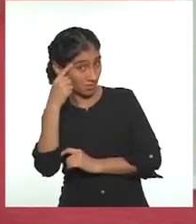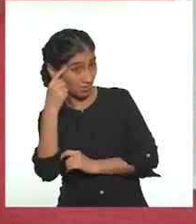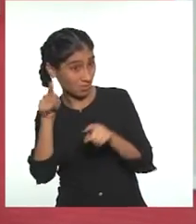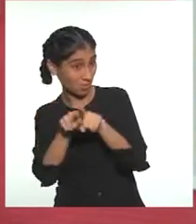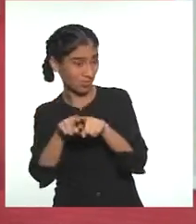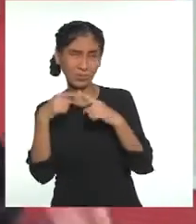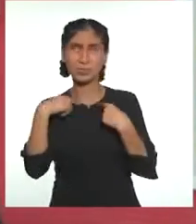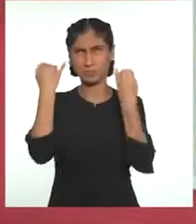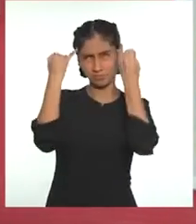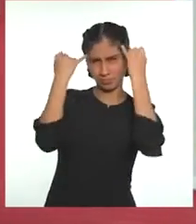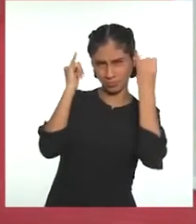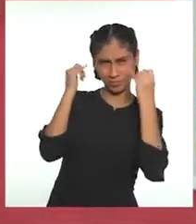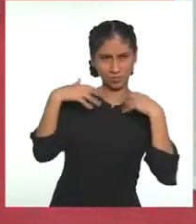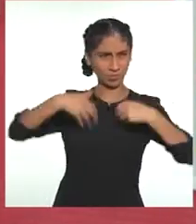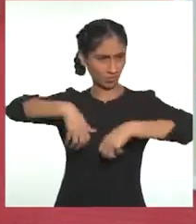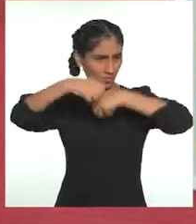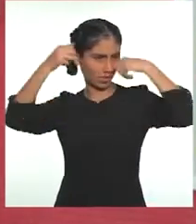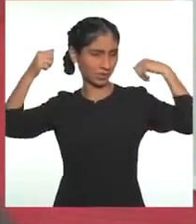Tengo una idea.